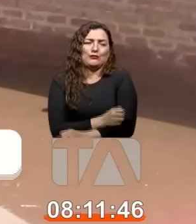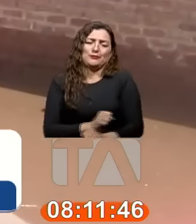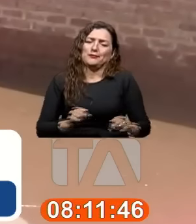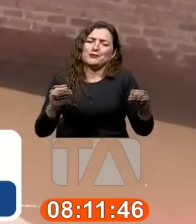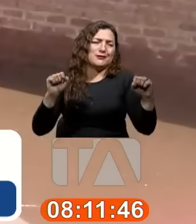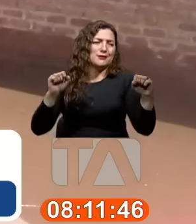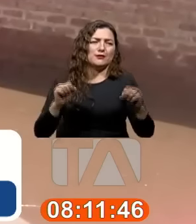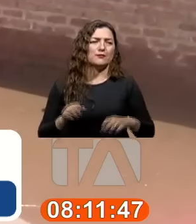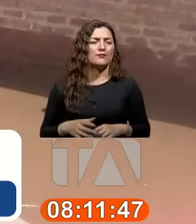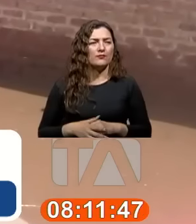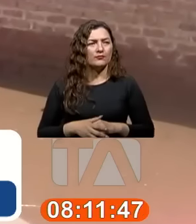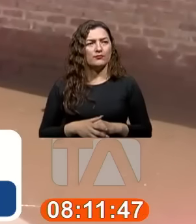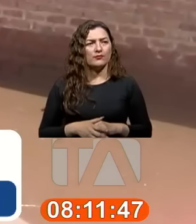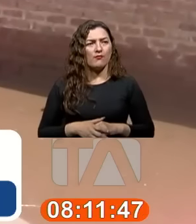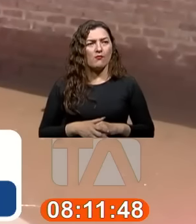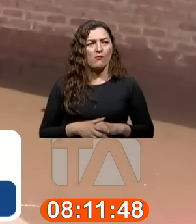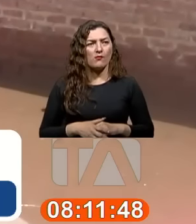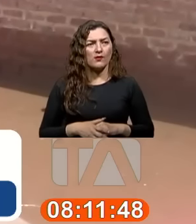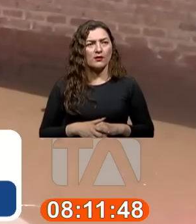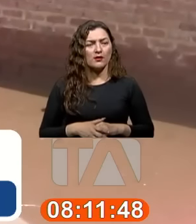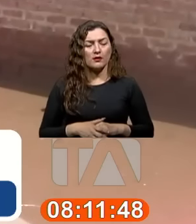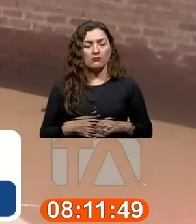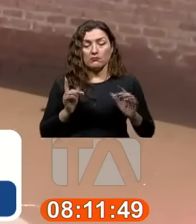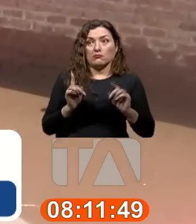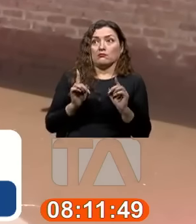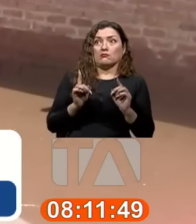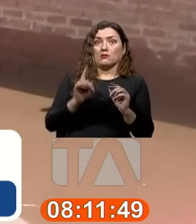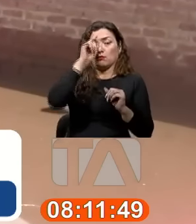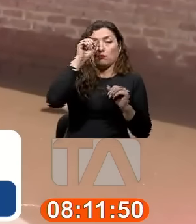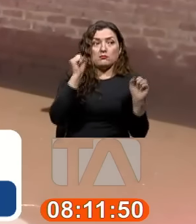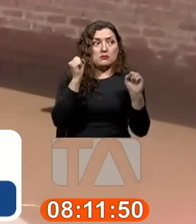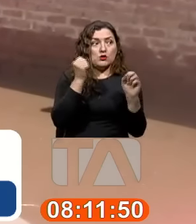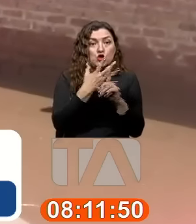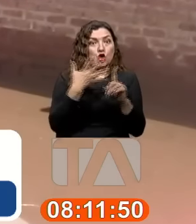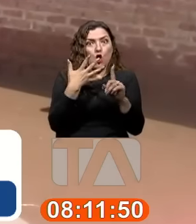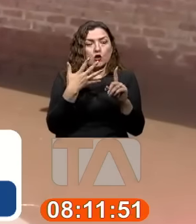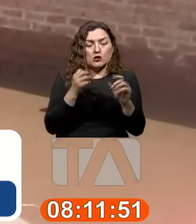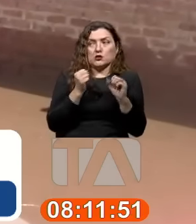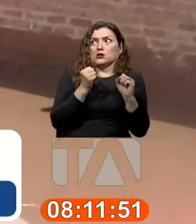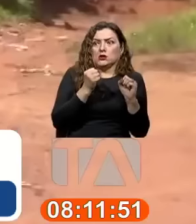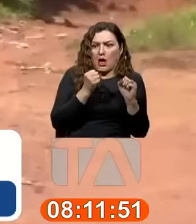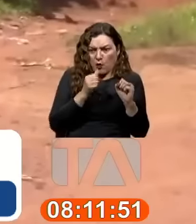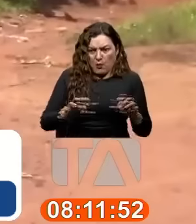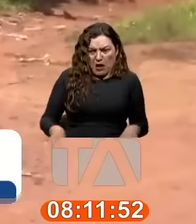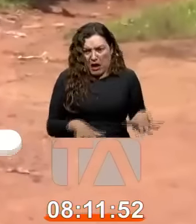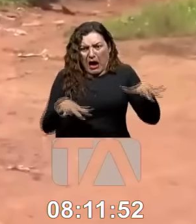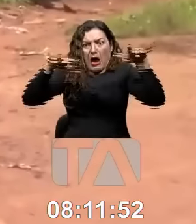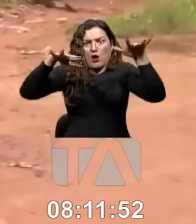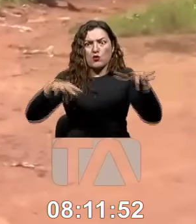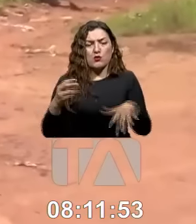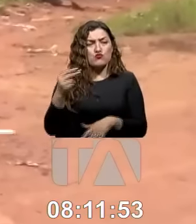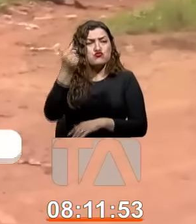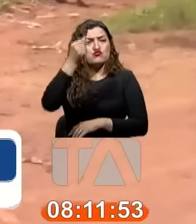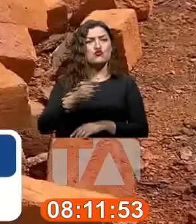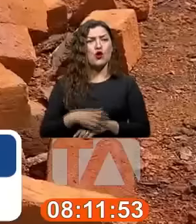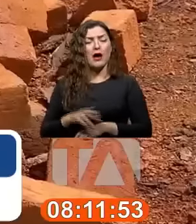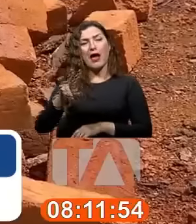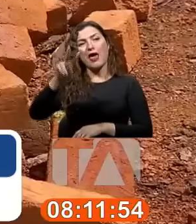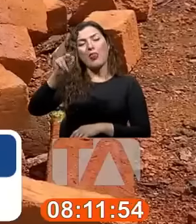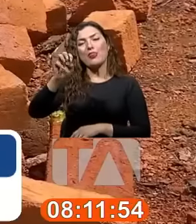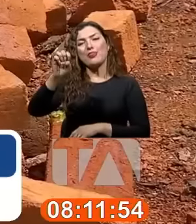podía reaccionar porque uno se quedó inmóvil con tremenda velocidad de agua. En cambio, Nelson, junto a su